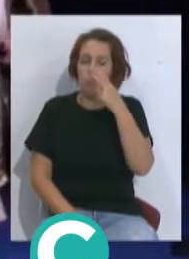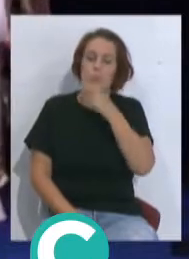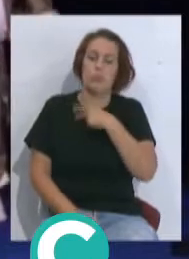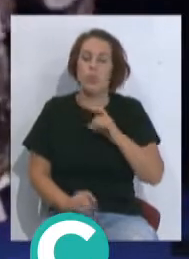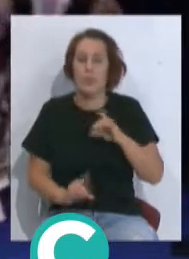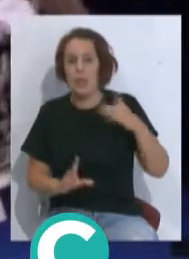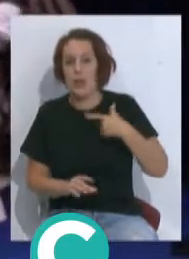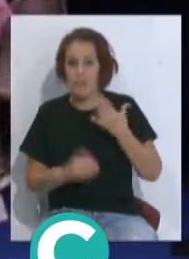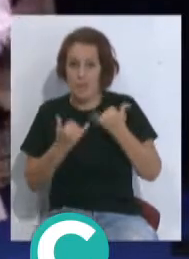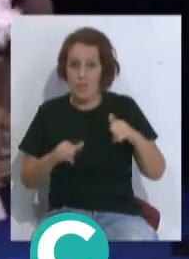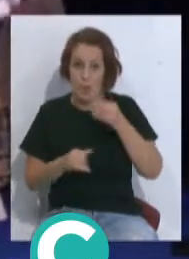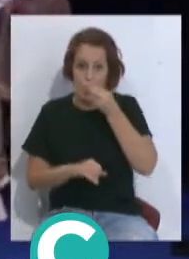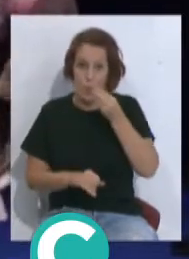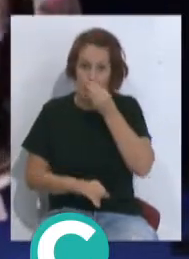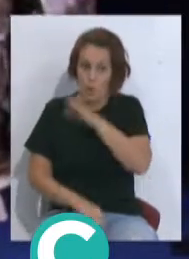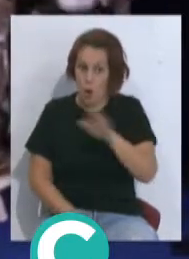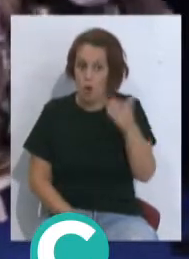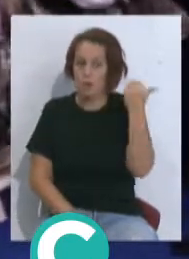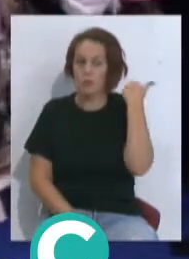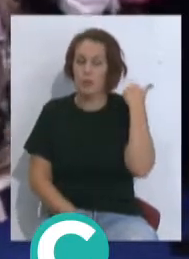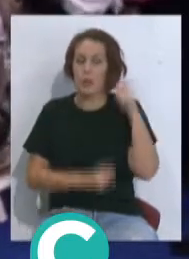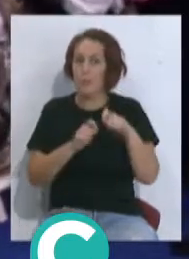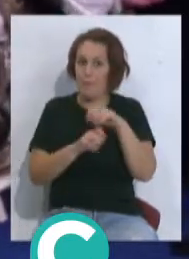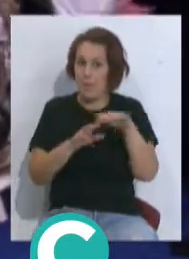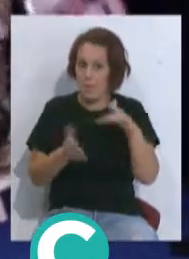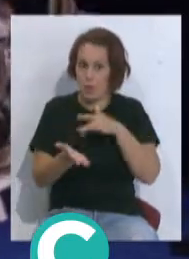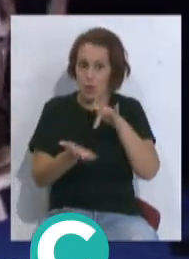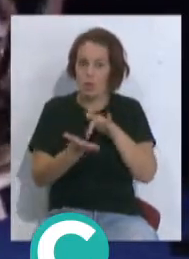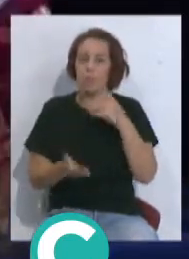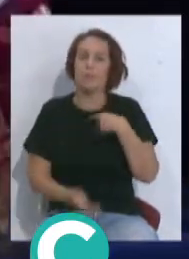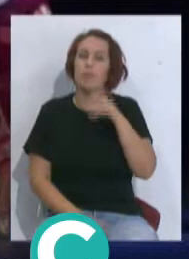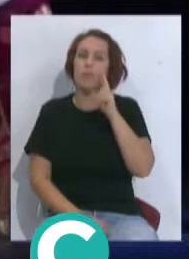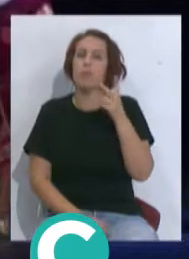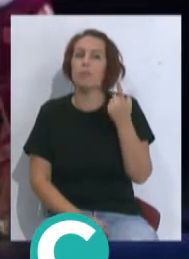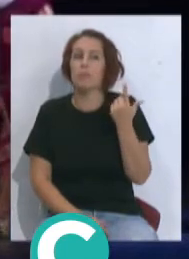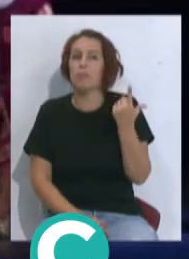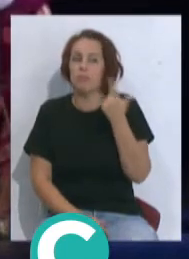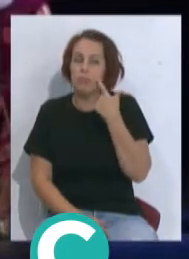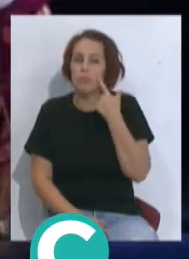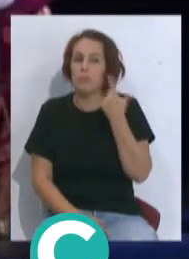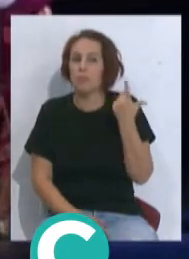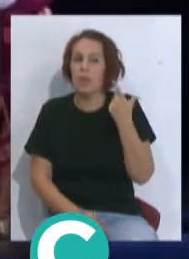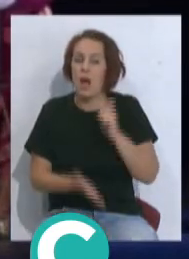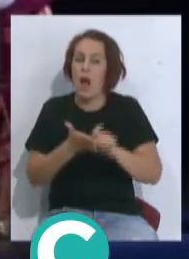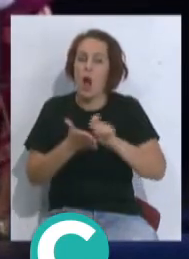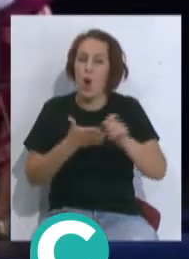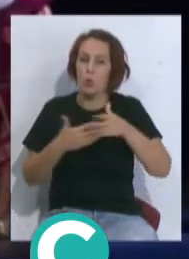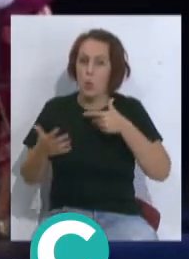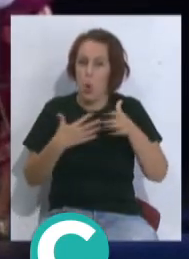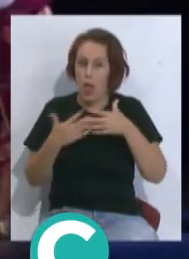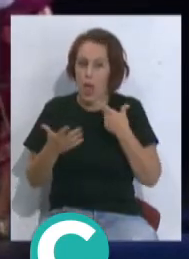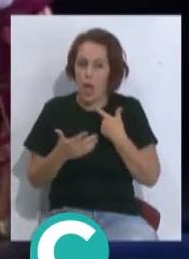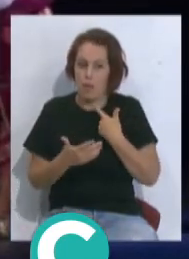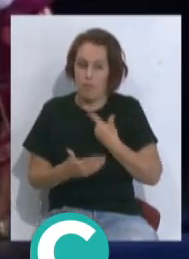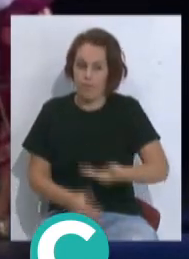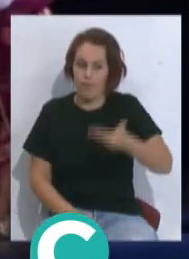Mejor de lo Mejor, que se celebró ya en pandemia, ver también cómo se posicionan, bueno, pues autores de primera